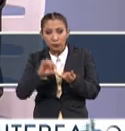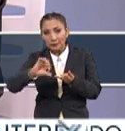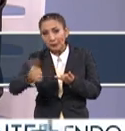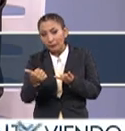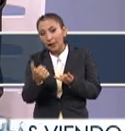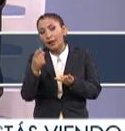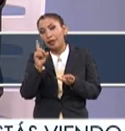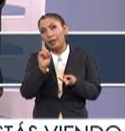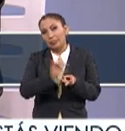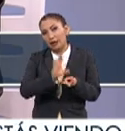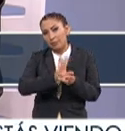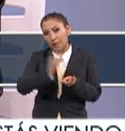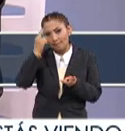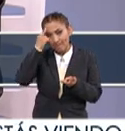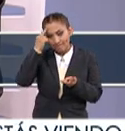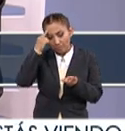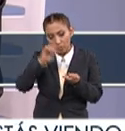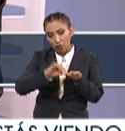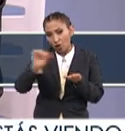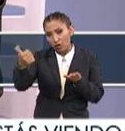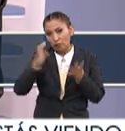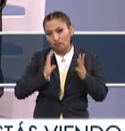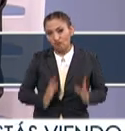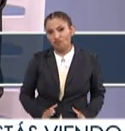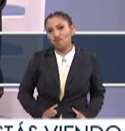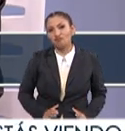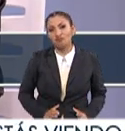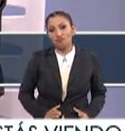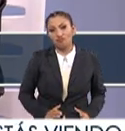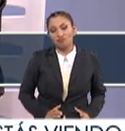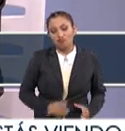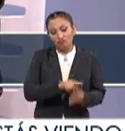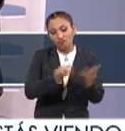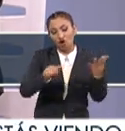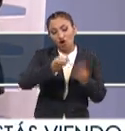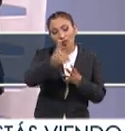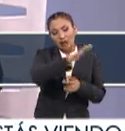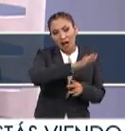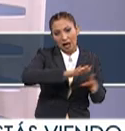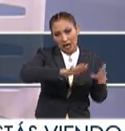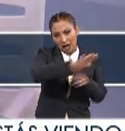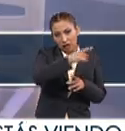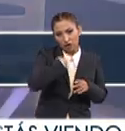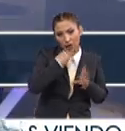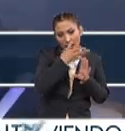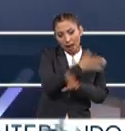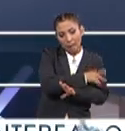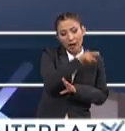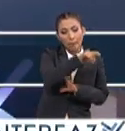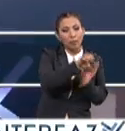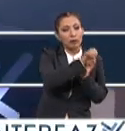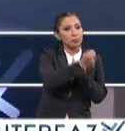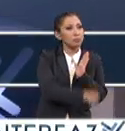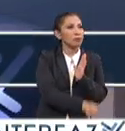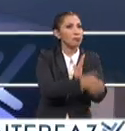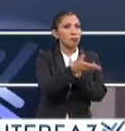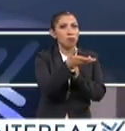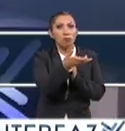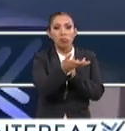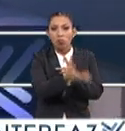otra intelectual y otra motora. Las otras condiciones que yo refería son a las